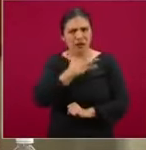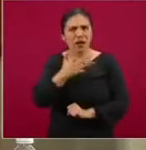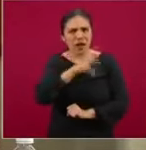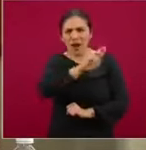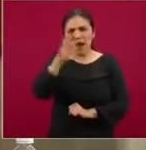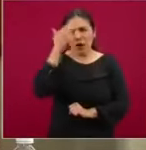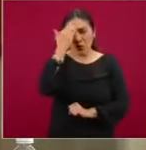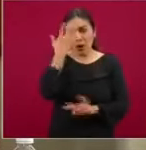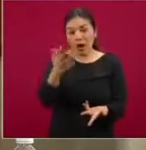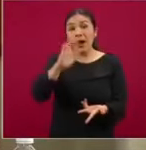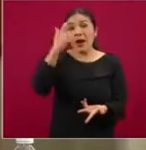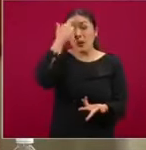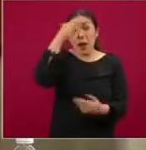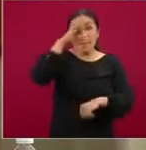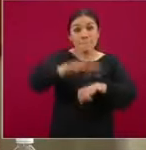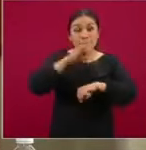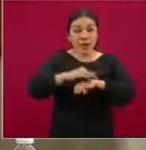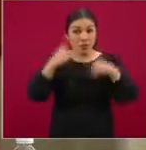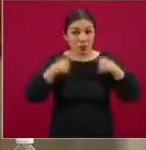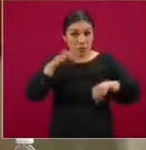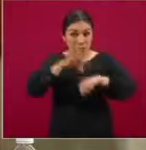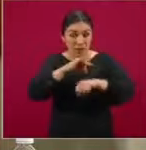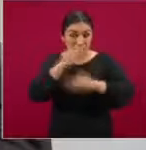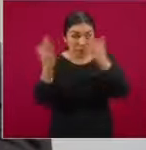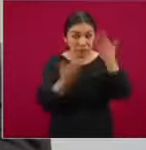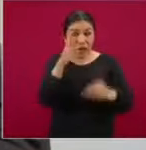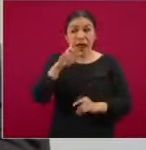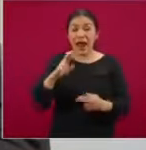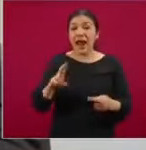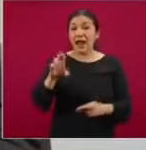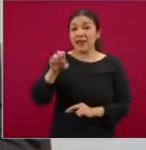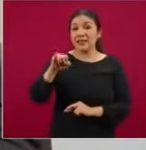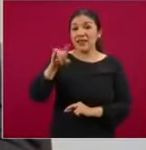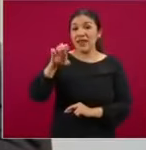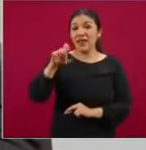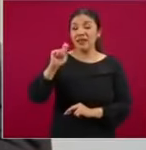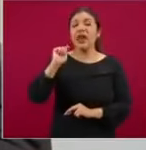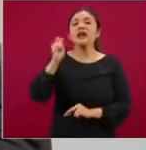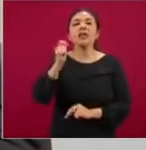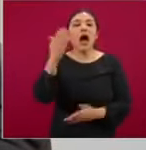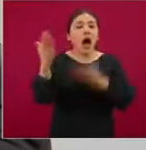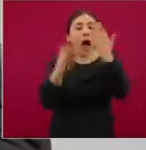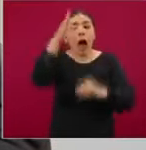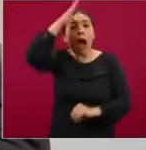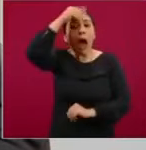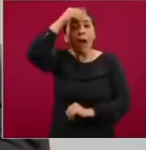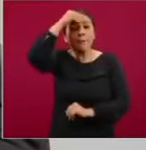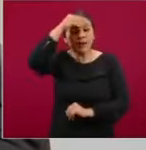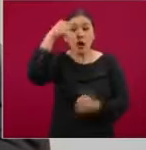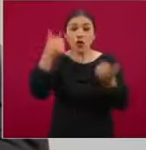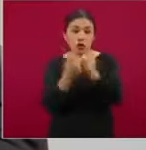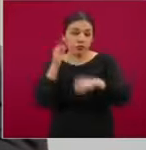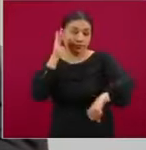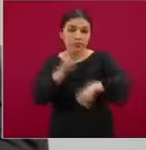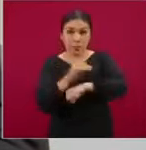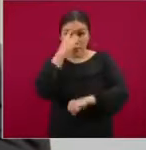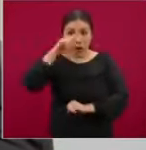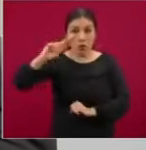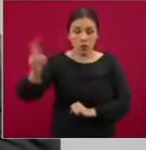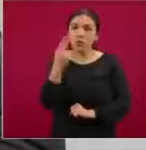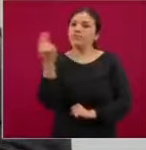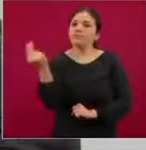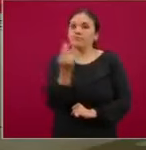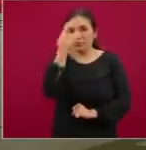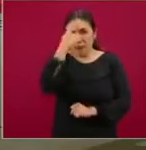Recordemos que el médico residente es un médico en formación, por lo tanto el aval universitario es indispensable para garantizar